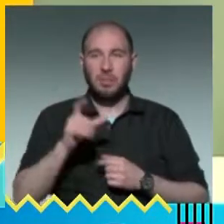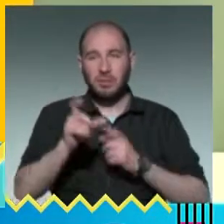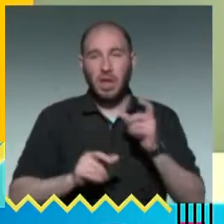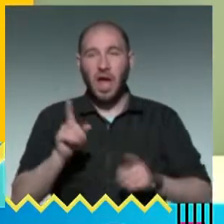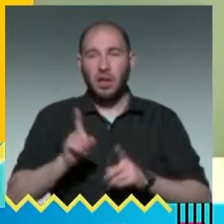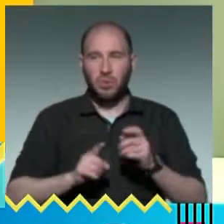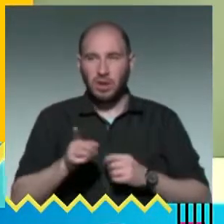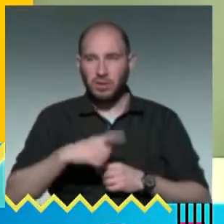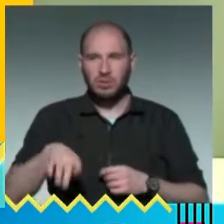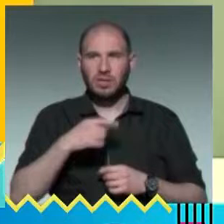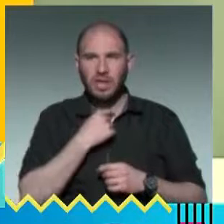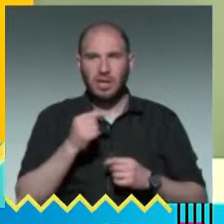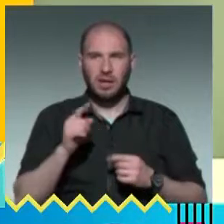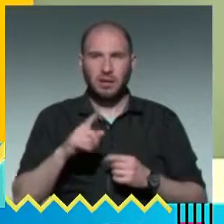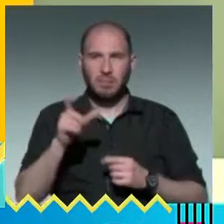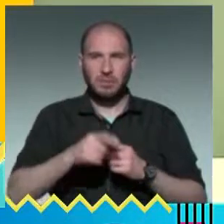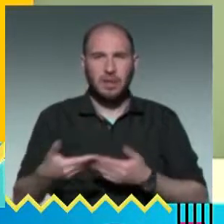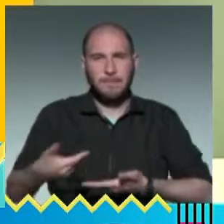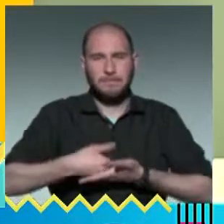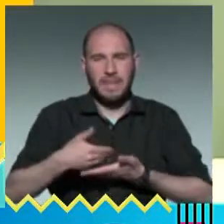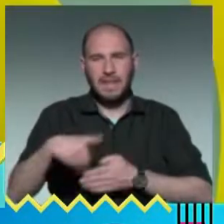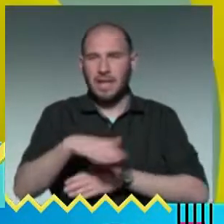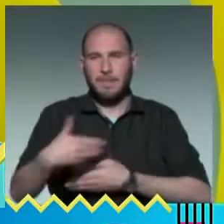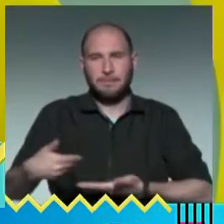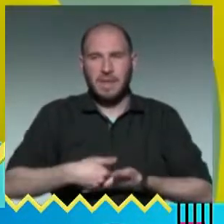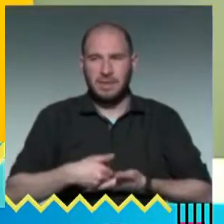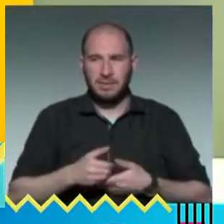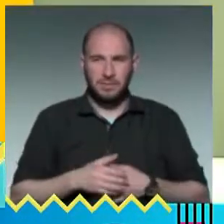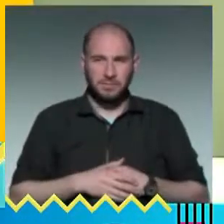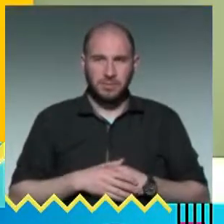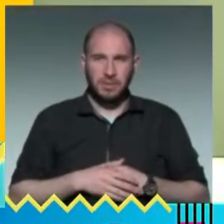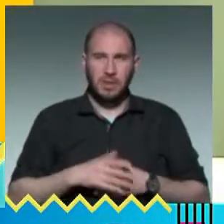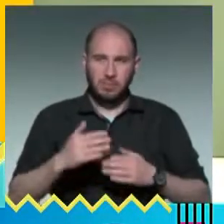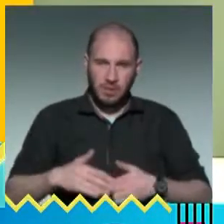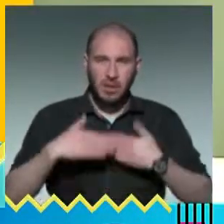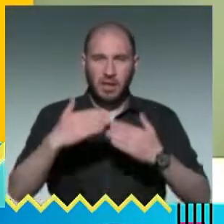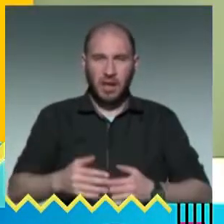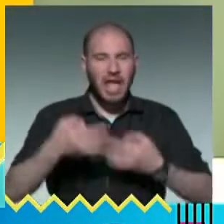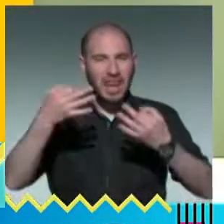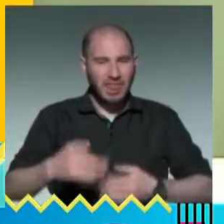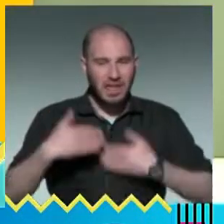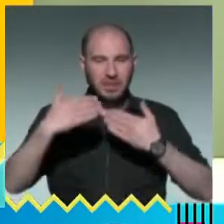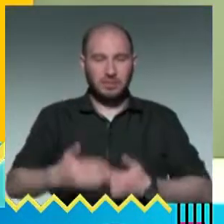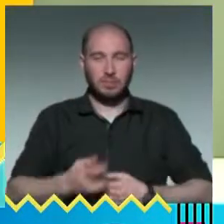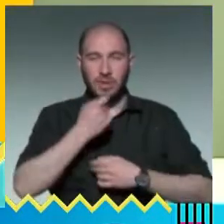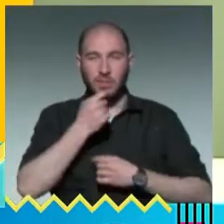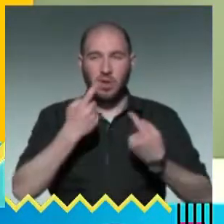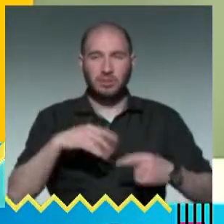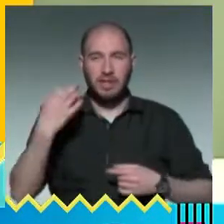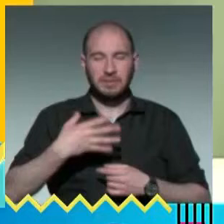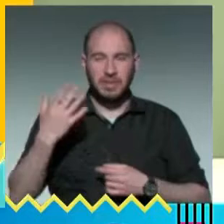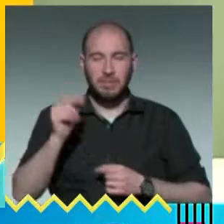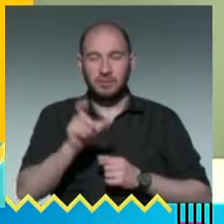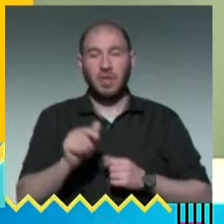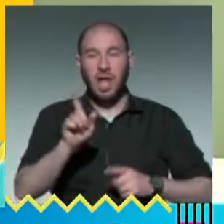persona, lo que nosotros queremos evitar, que es lo que la gente nos pedía en la calle, es, che, demos un paso de calidad. Bueno, si hay alguna situación especial en la que